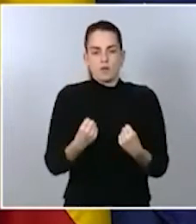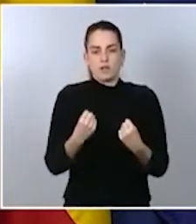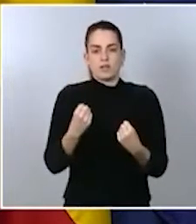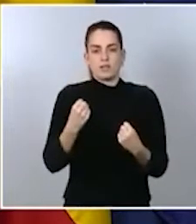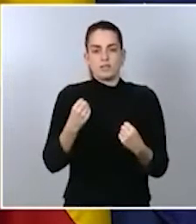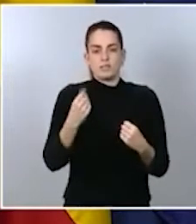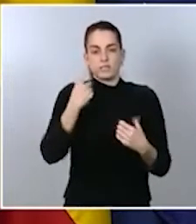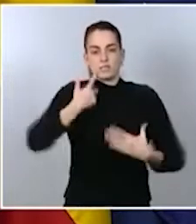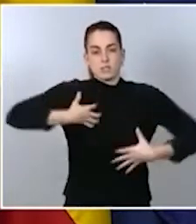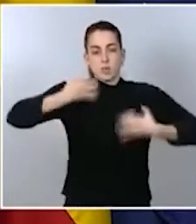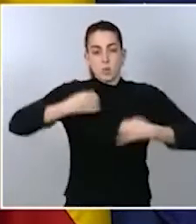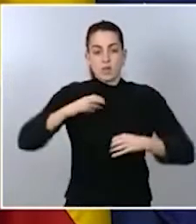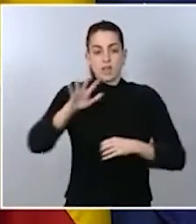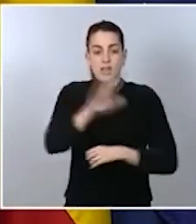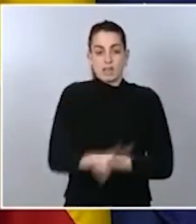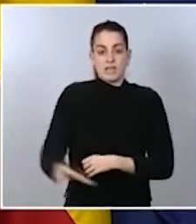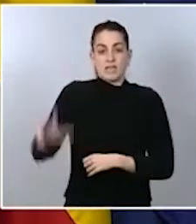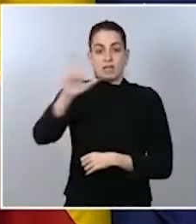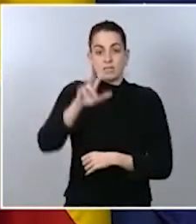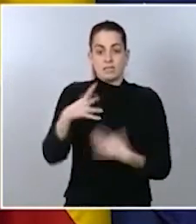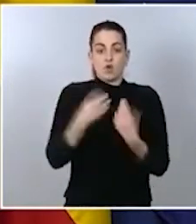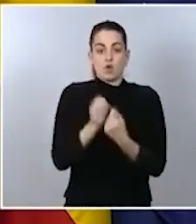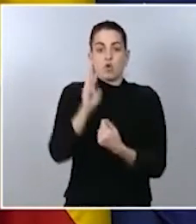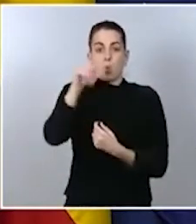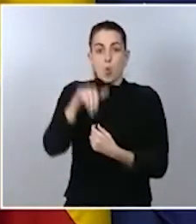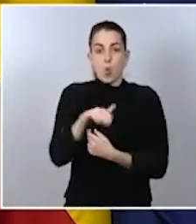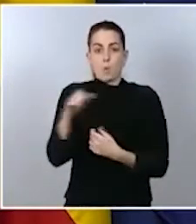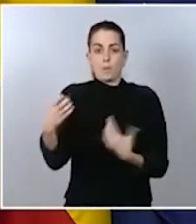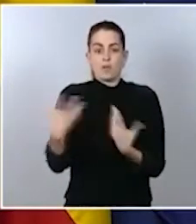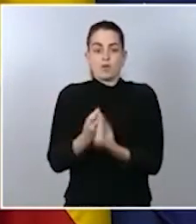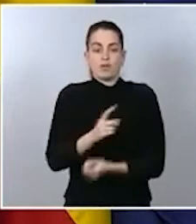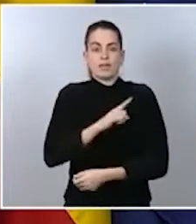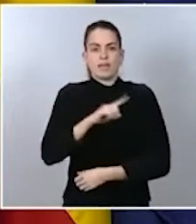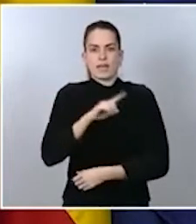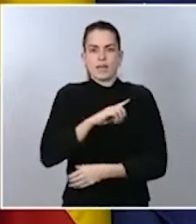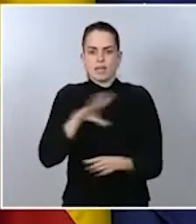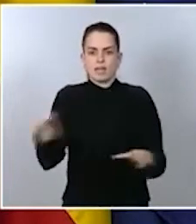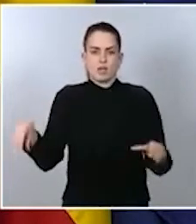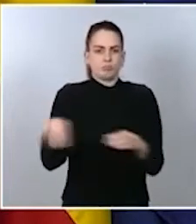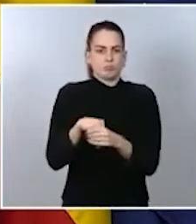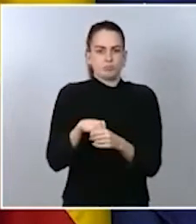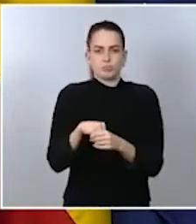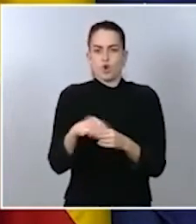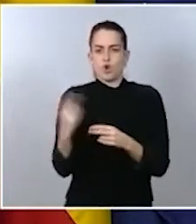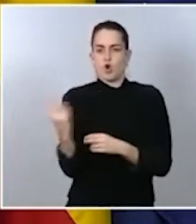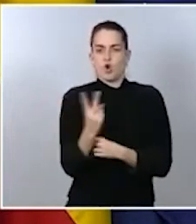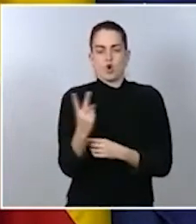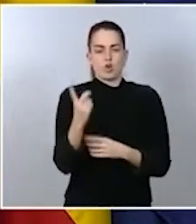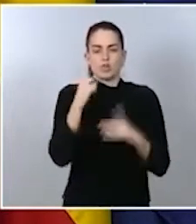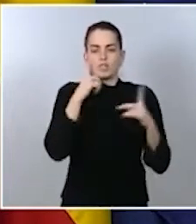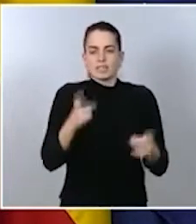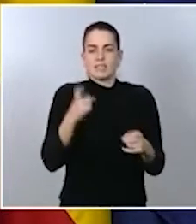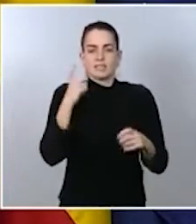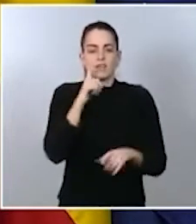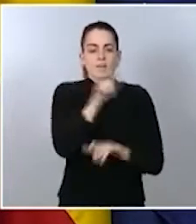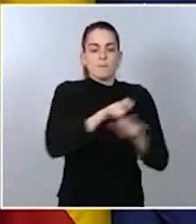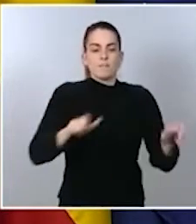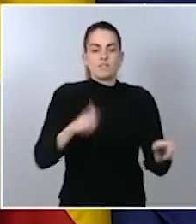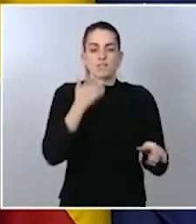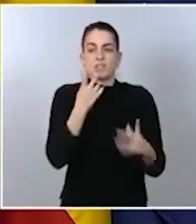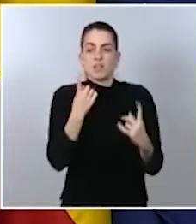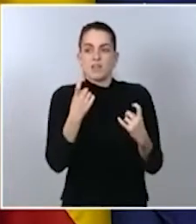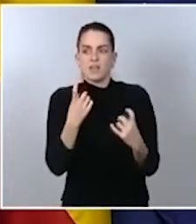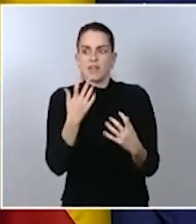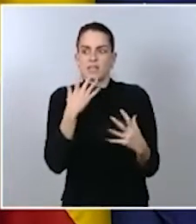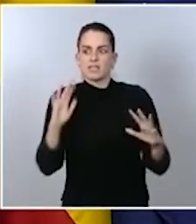de la ume y de efectivos del ejército continúan trabajando en el auxilio de personas necesitadas en la